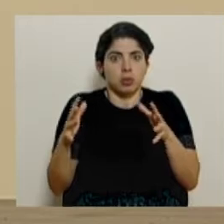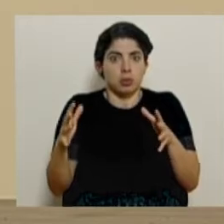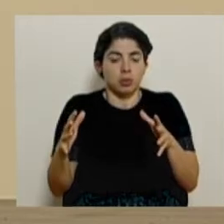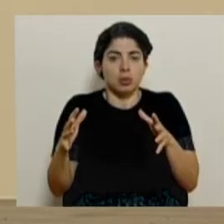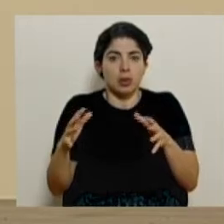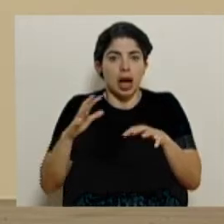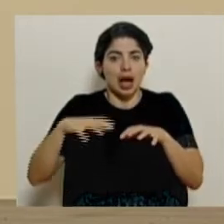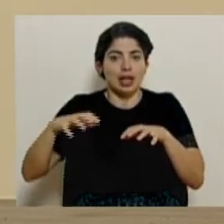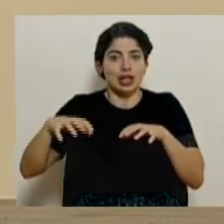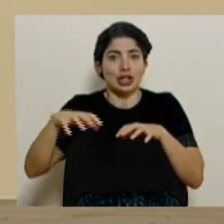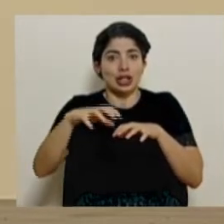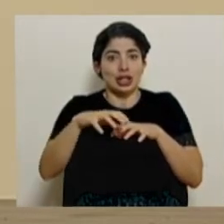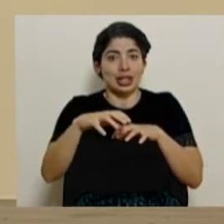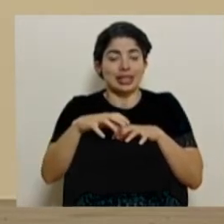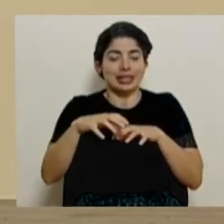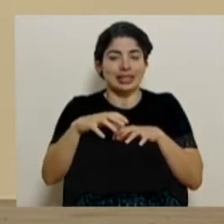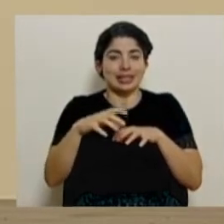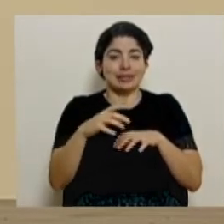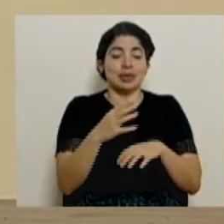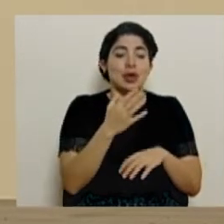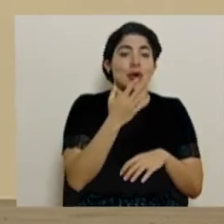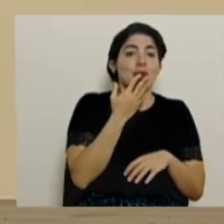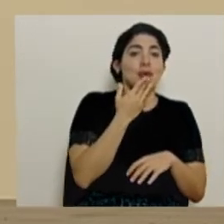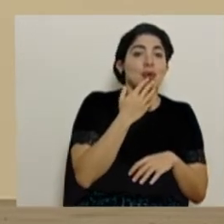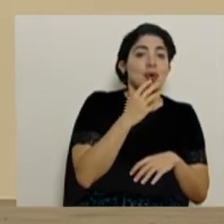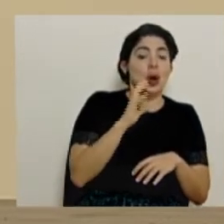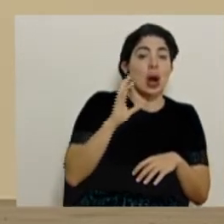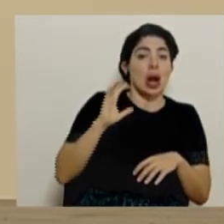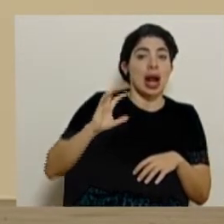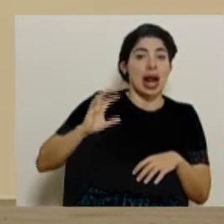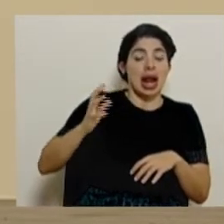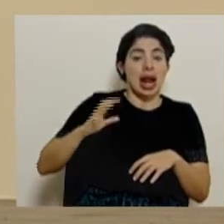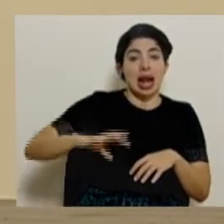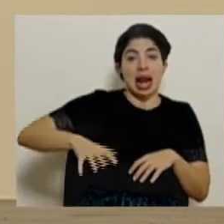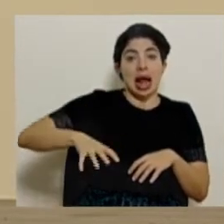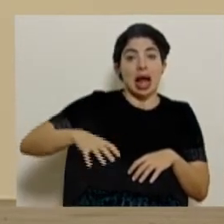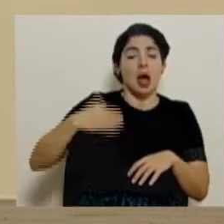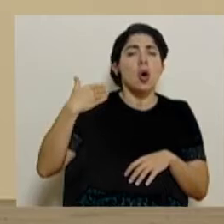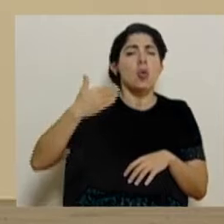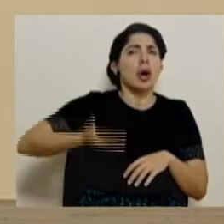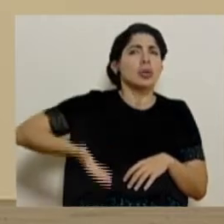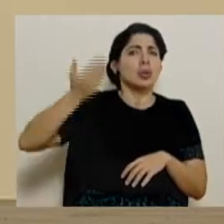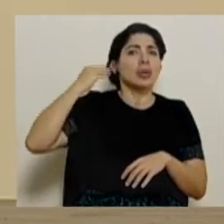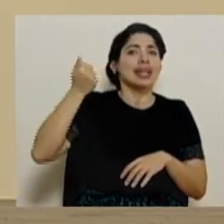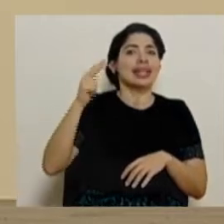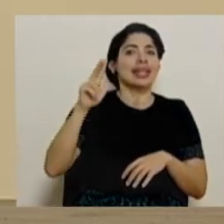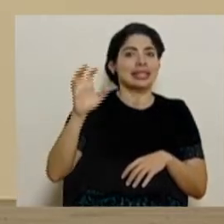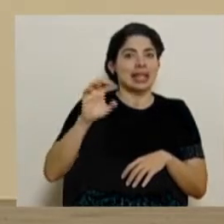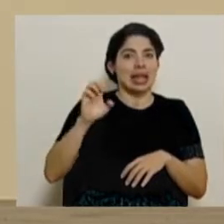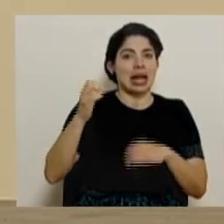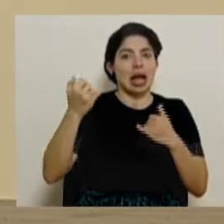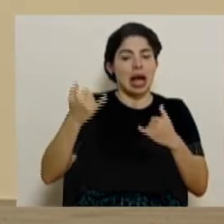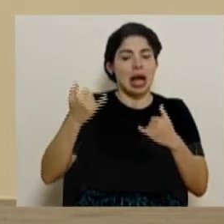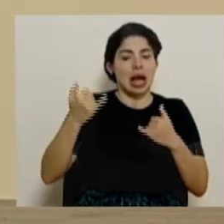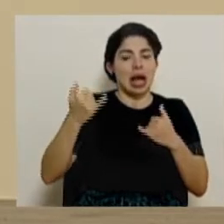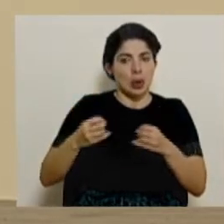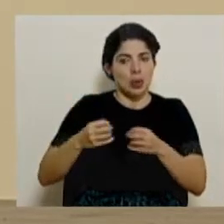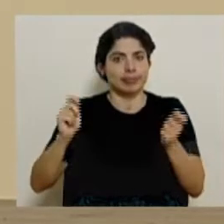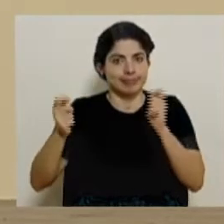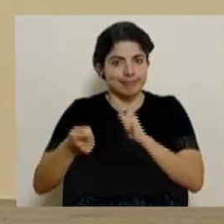de cantones que pasan a alerta naranja, fue el 13 de enero. De ahí